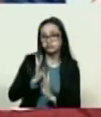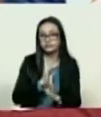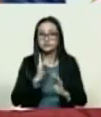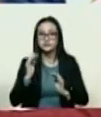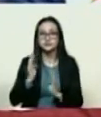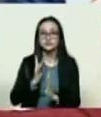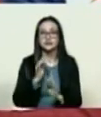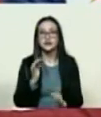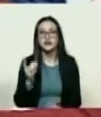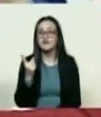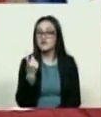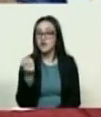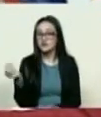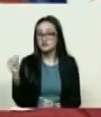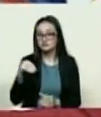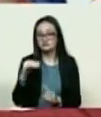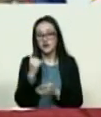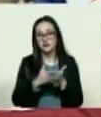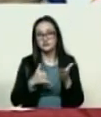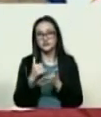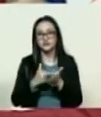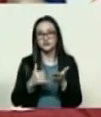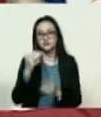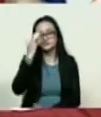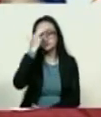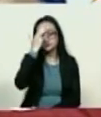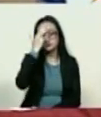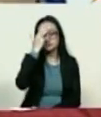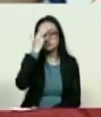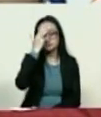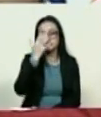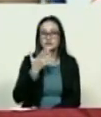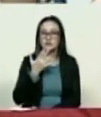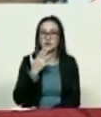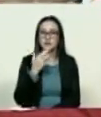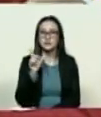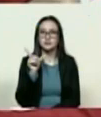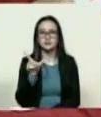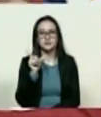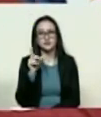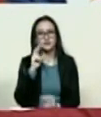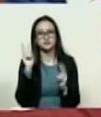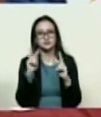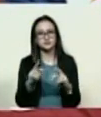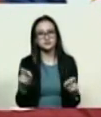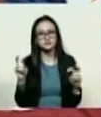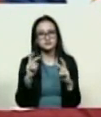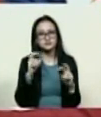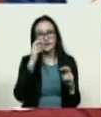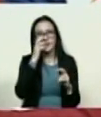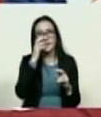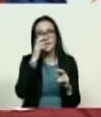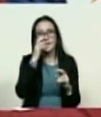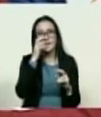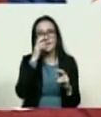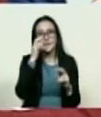no están inscritas. Por ejemplo, el Partido Socialista Unido de Venezuela revisa